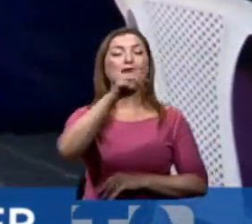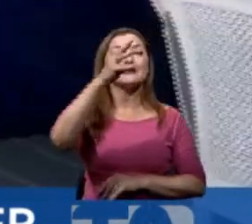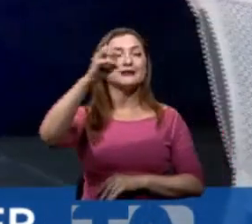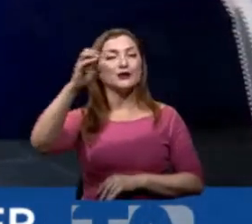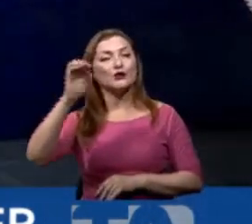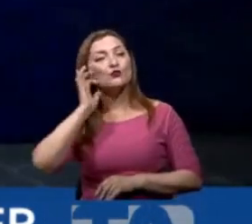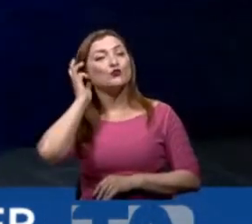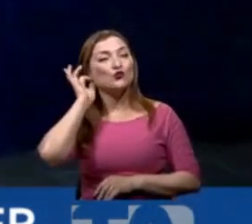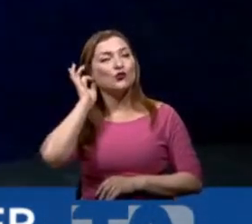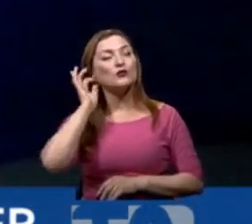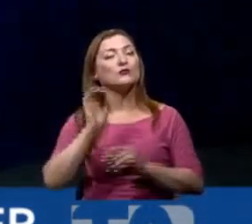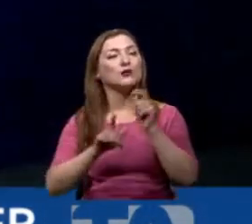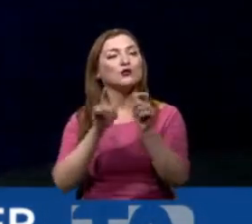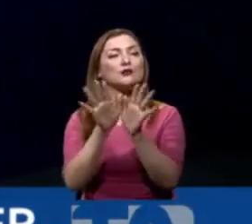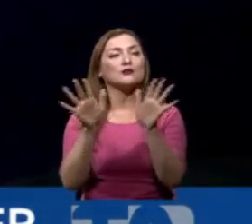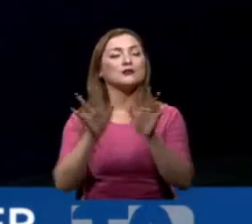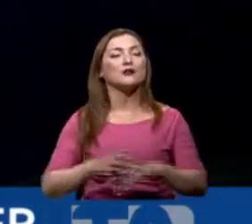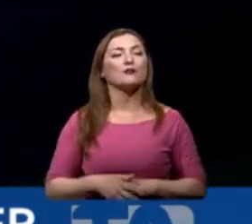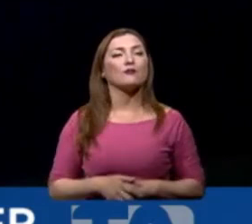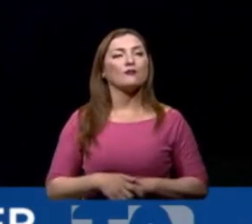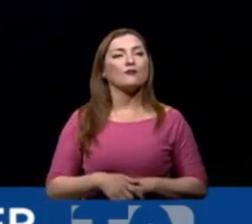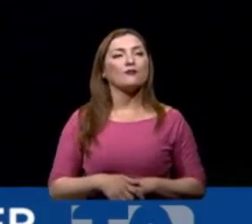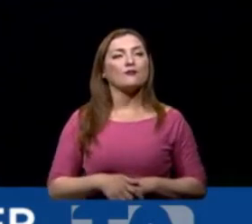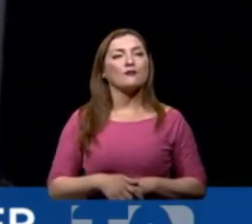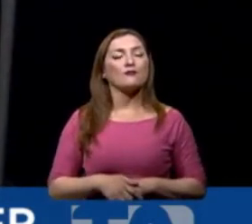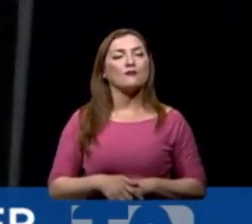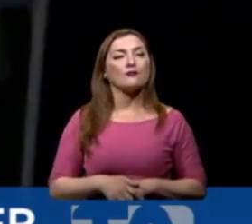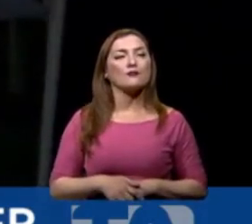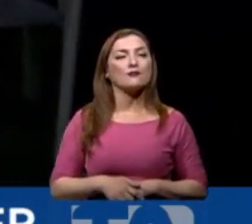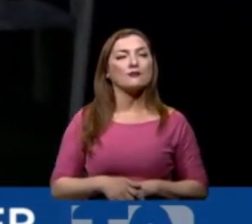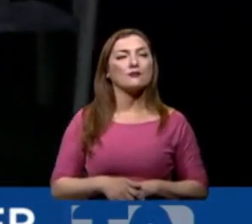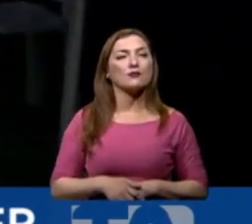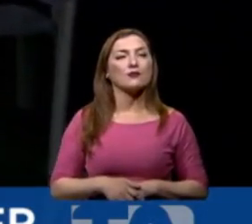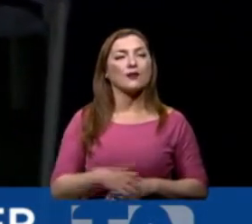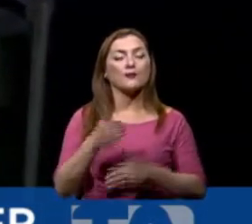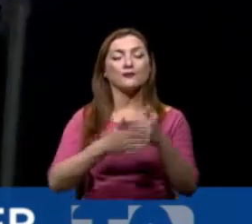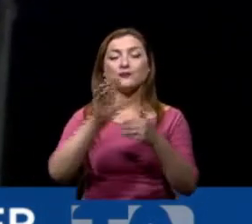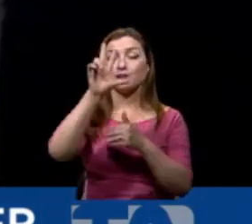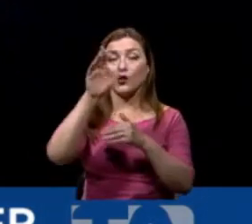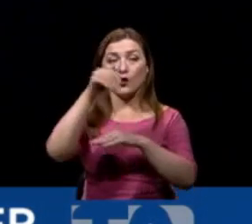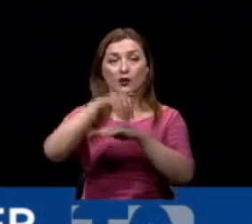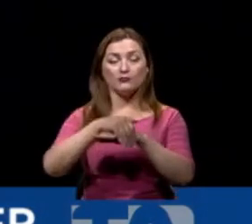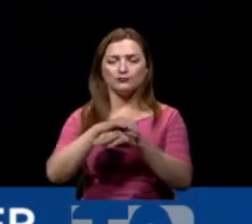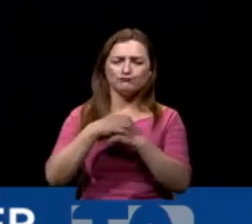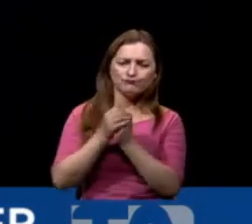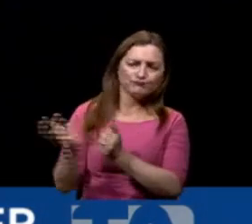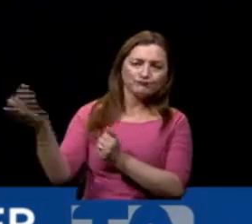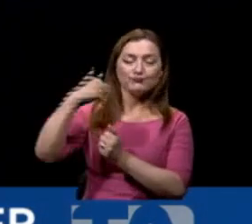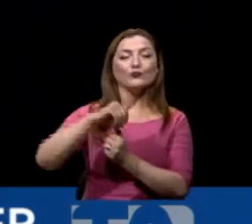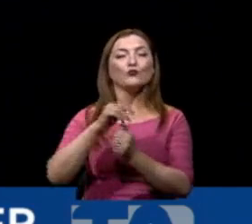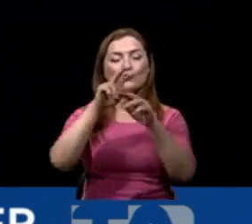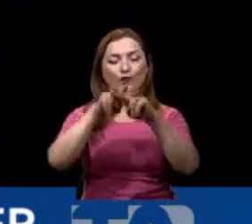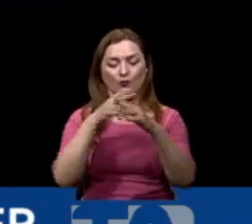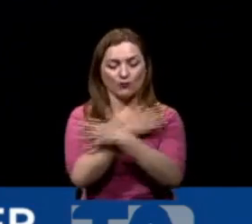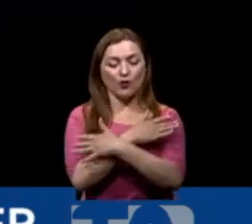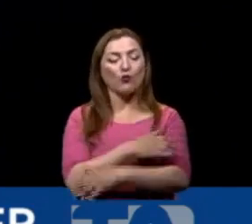1.600 mujeres, bueno, personas en general en esta feria, y hoy estarán aquí hasta las 3 de la tarde. Usted aproveche, venga y aproveche para hacerse